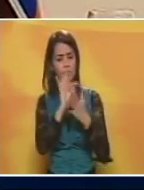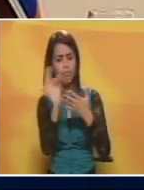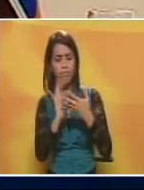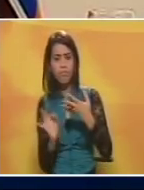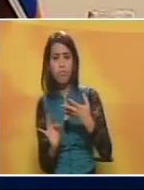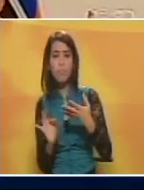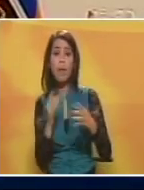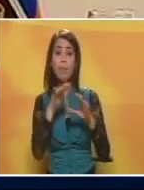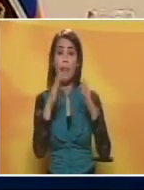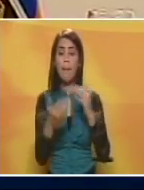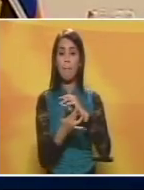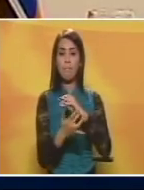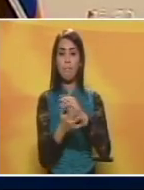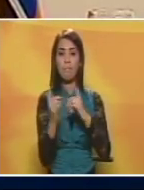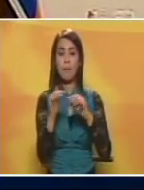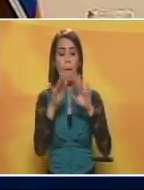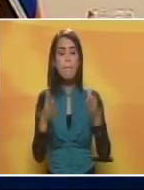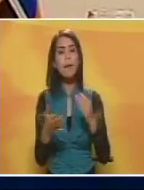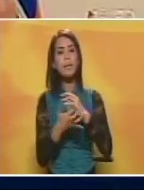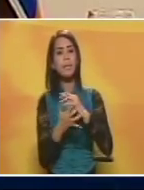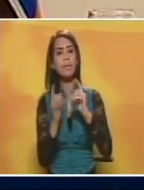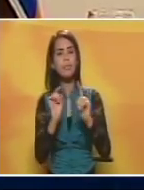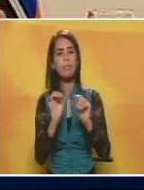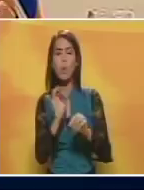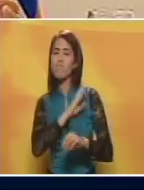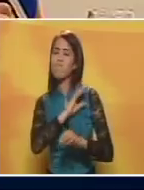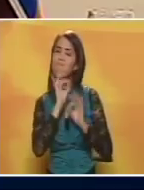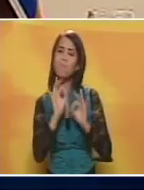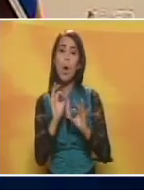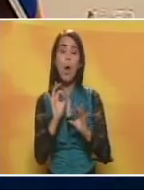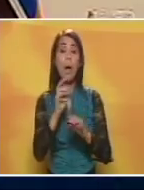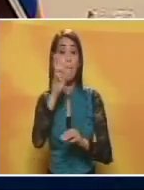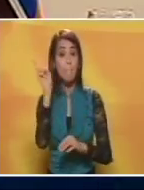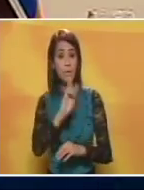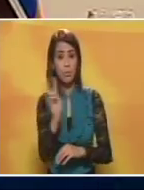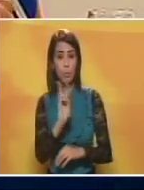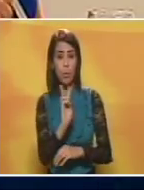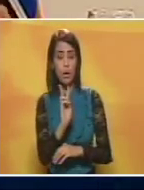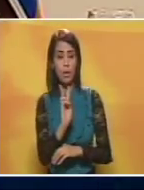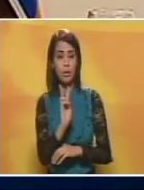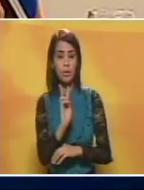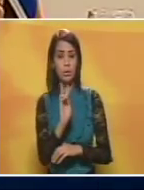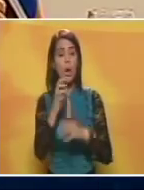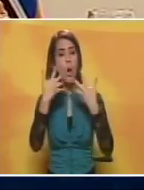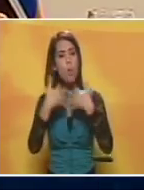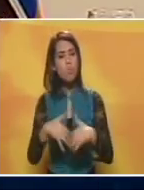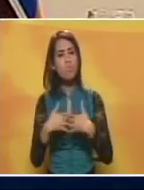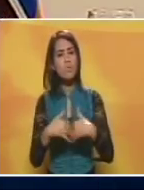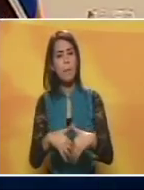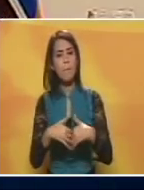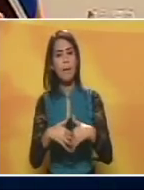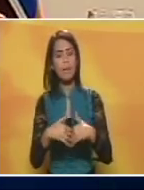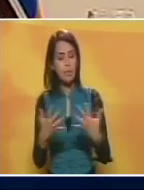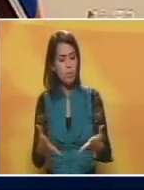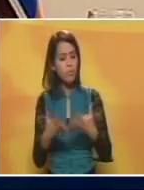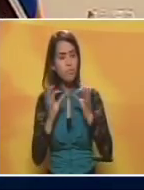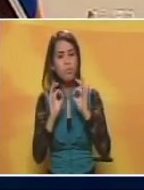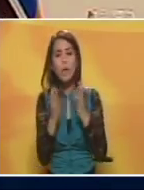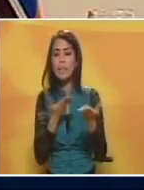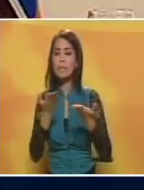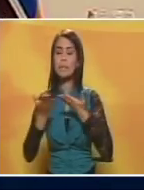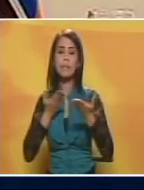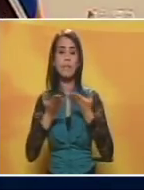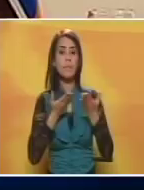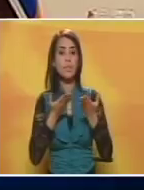de las máquinas. Las máquinas son patrimonio de la República. Una empresa proveedora de